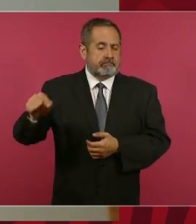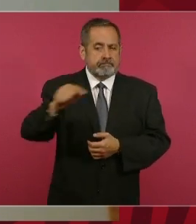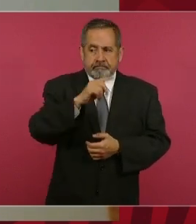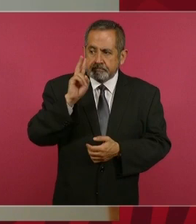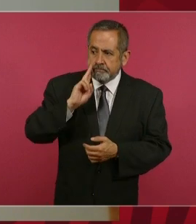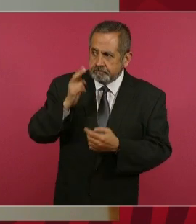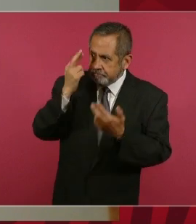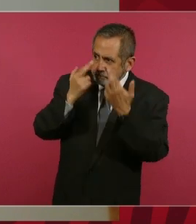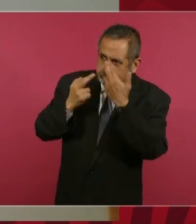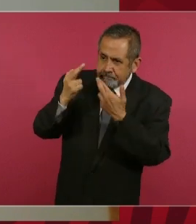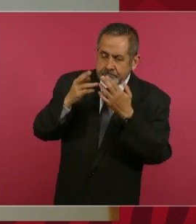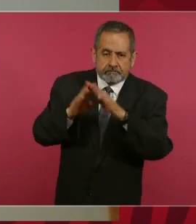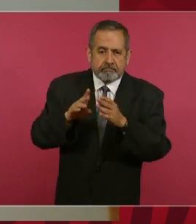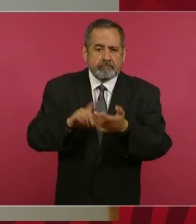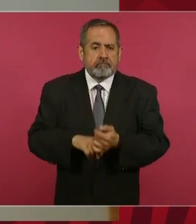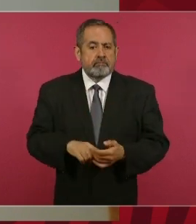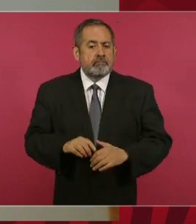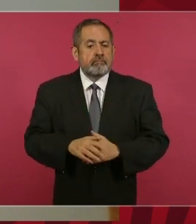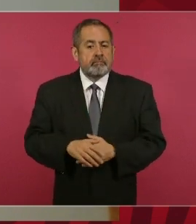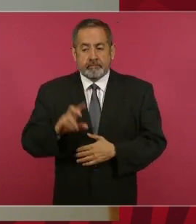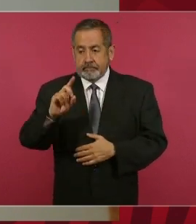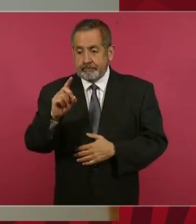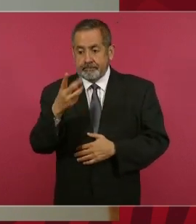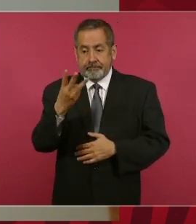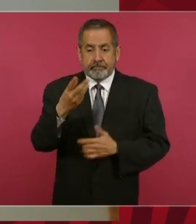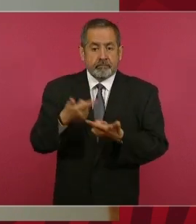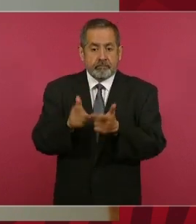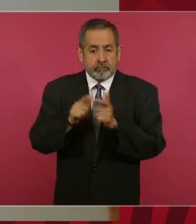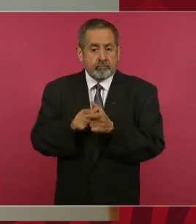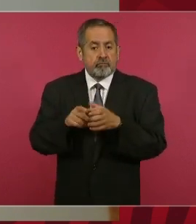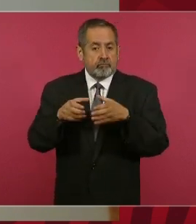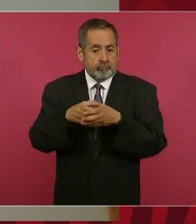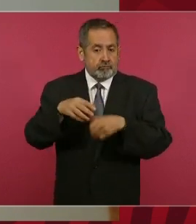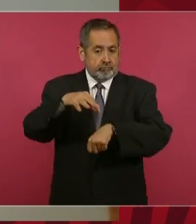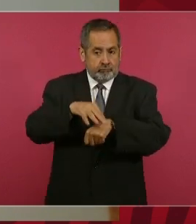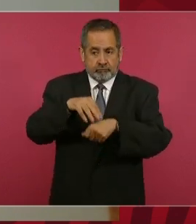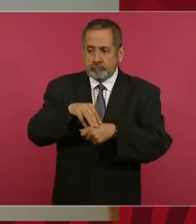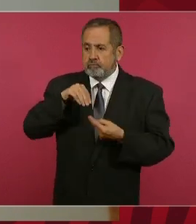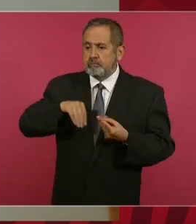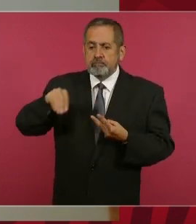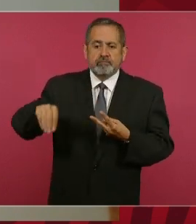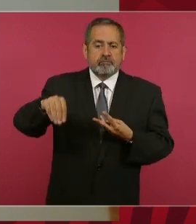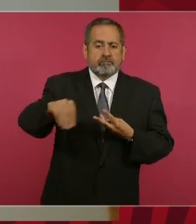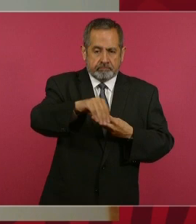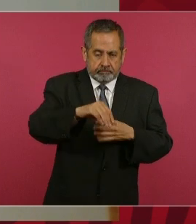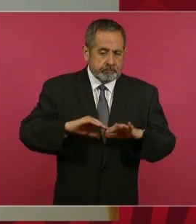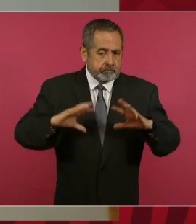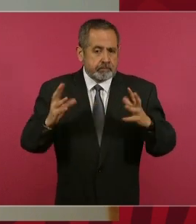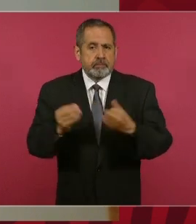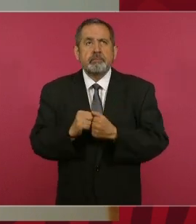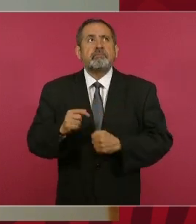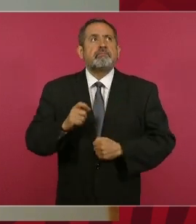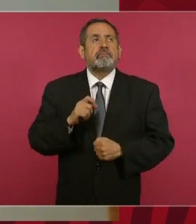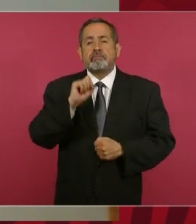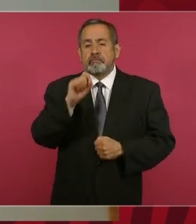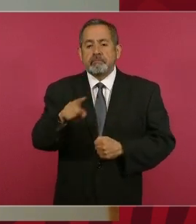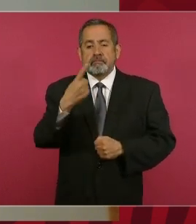un despliegue de 33 brigadas médicas en Acapulco, 140